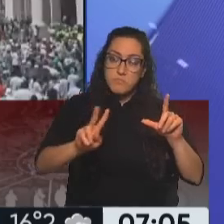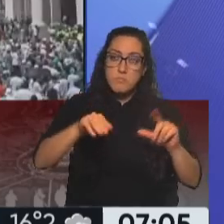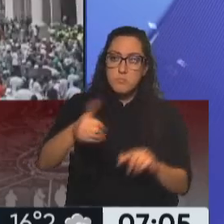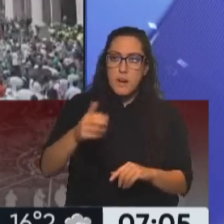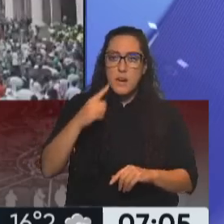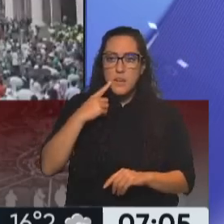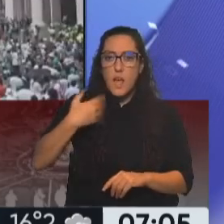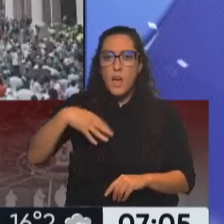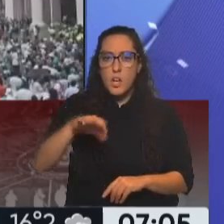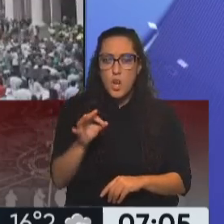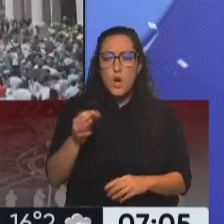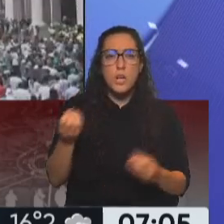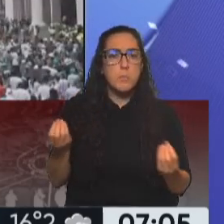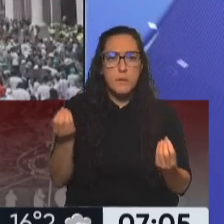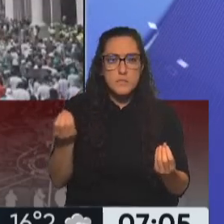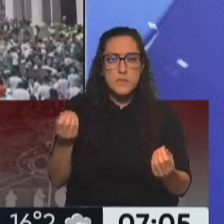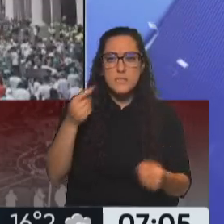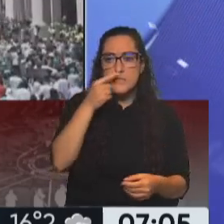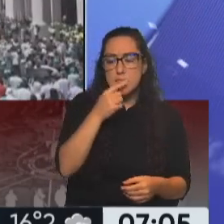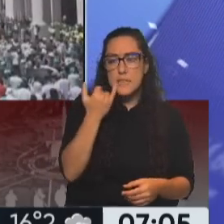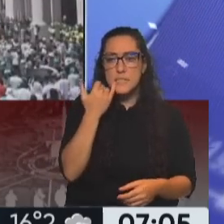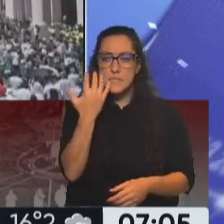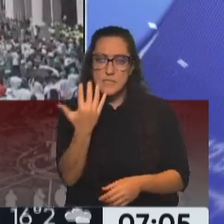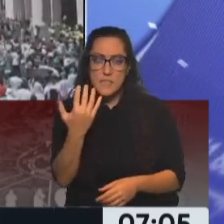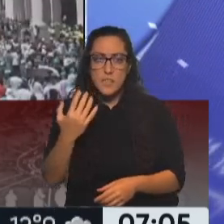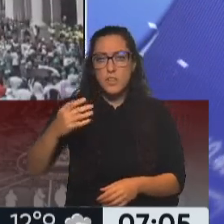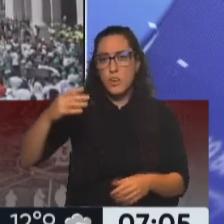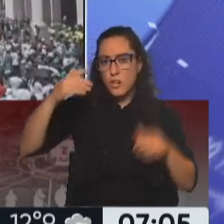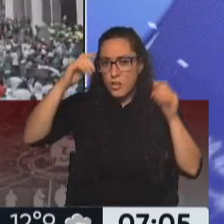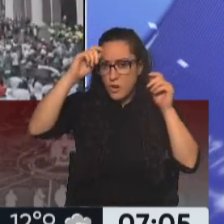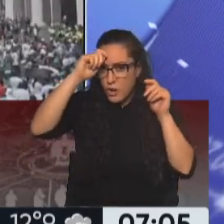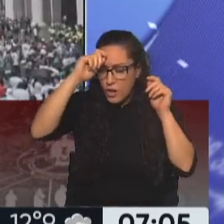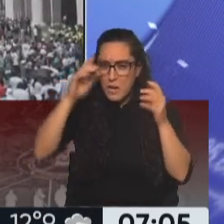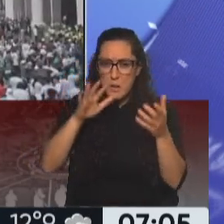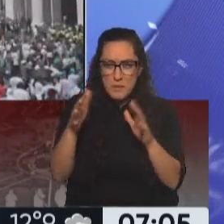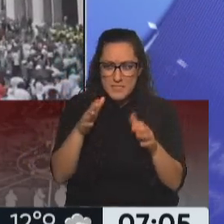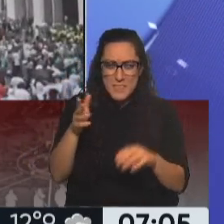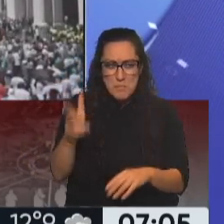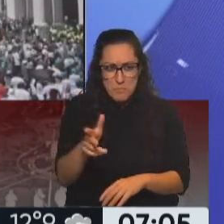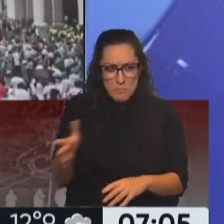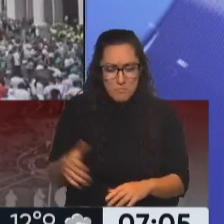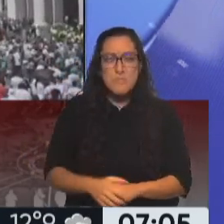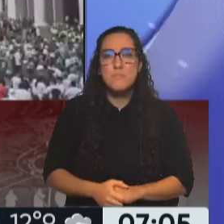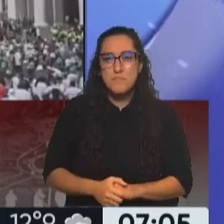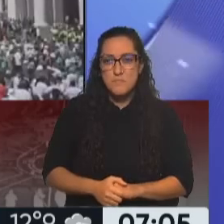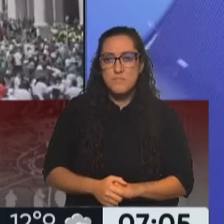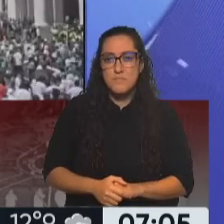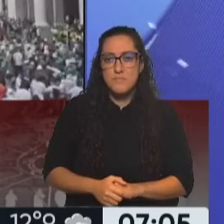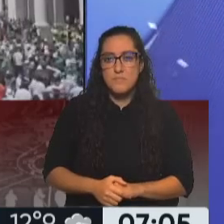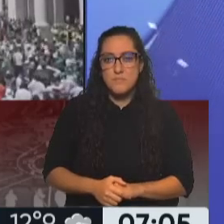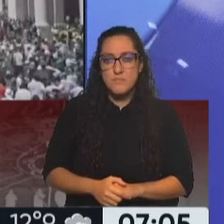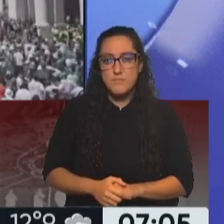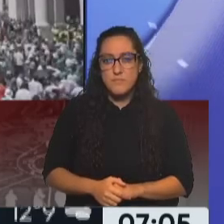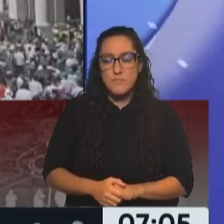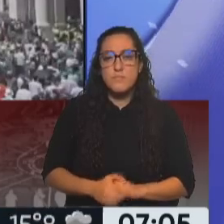está pasando en la catedral. A la mañana, 5 minutos. Marian está con gorrita de Francisco. A ver. Nos preparamos entonces para lo que será esa